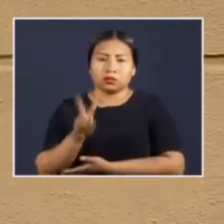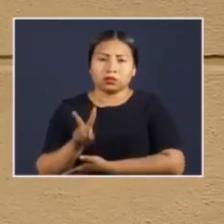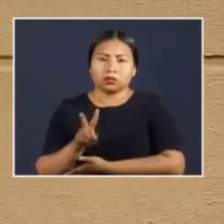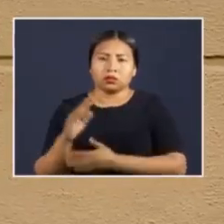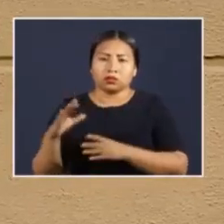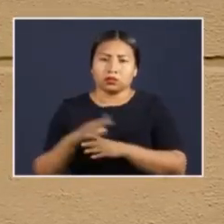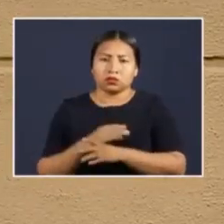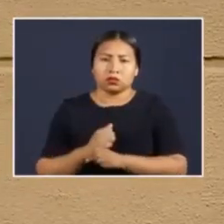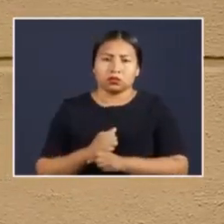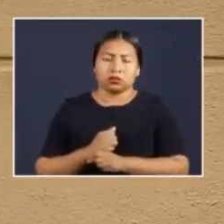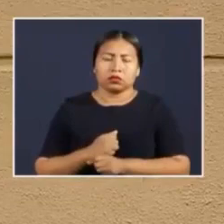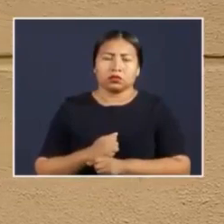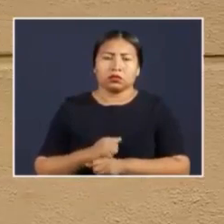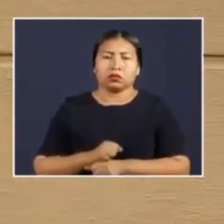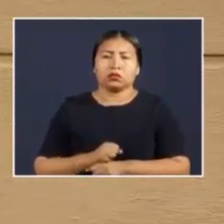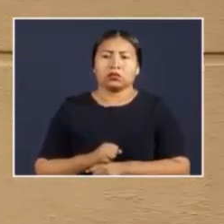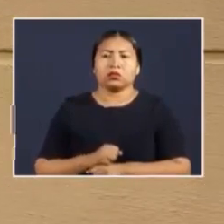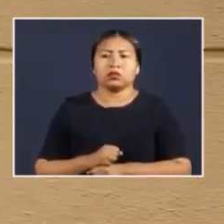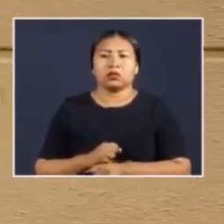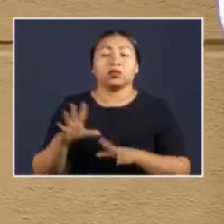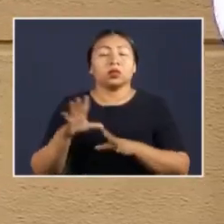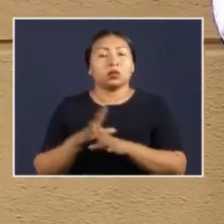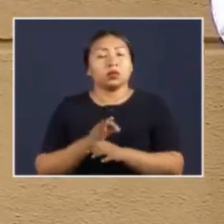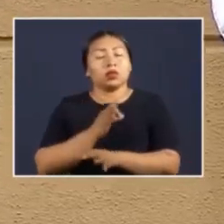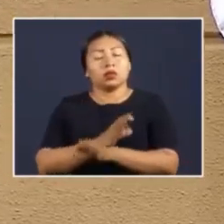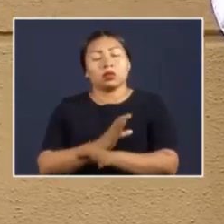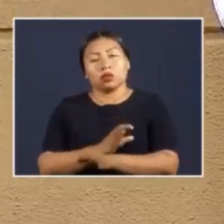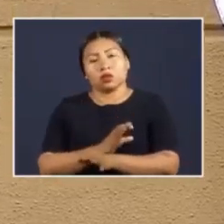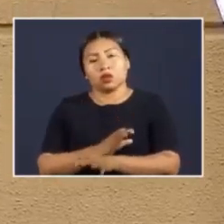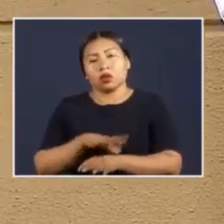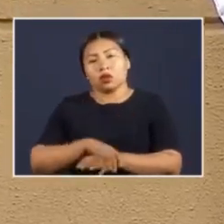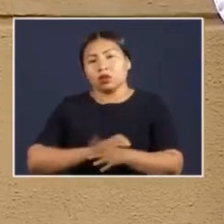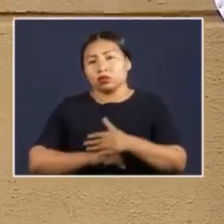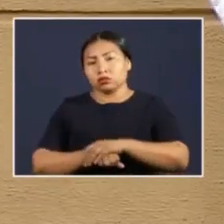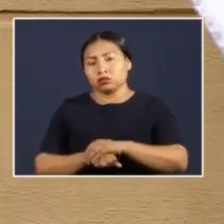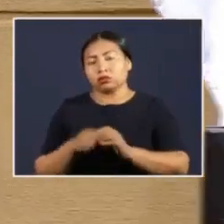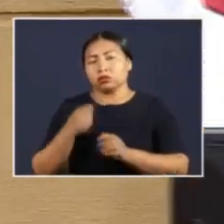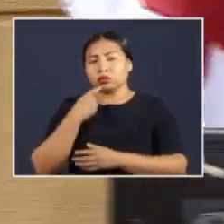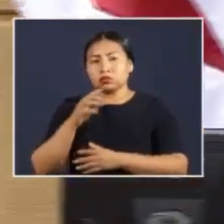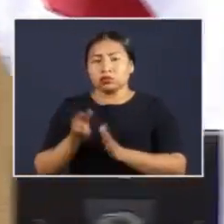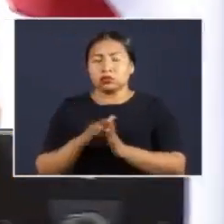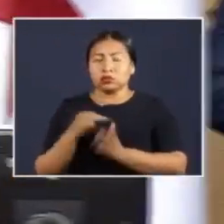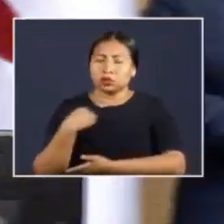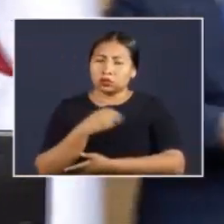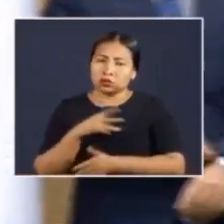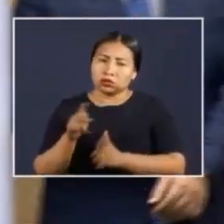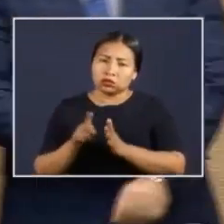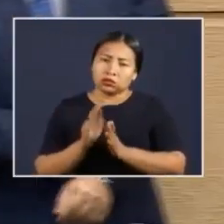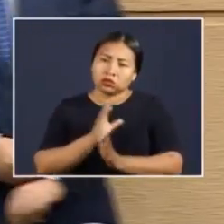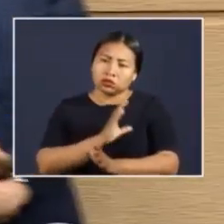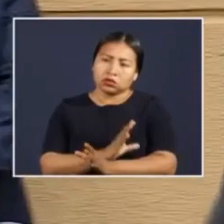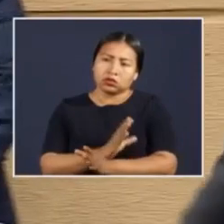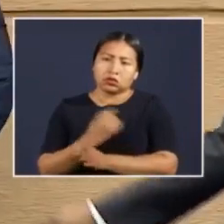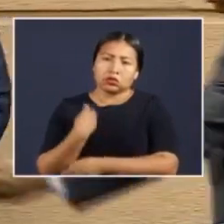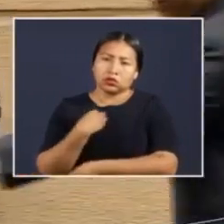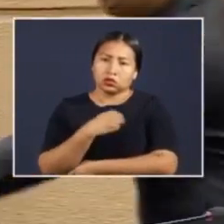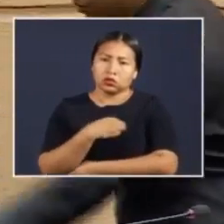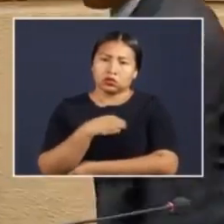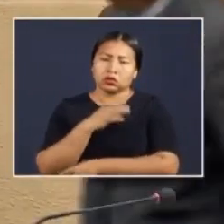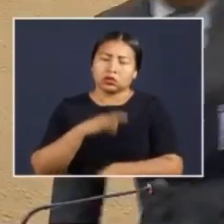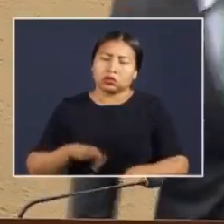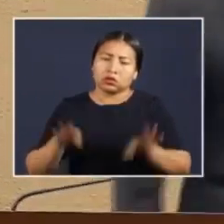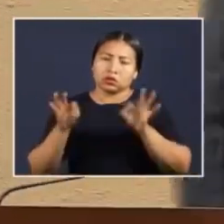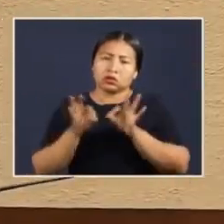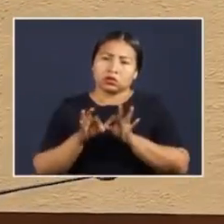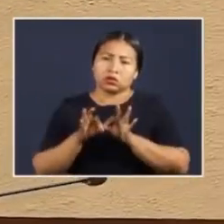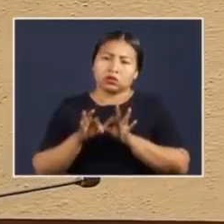servicio de seguridad penitenciaria en el tema de la reorganización del ministerio de seguridad el ministro habló de la importancia que tiene la